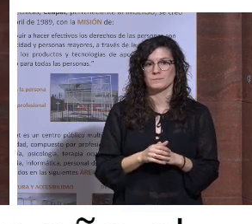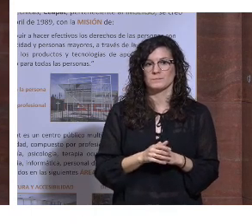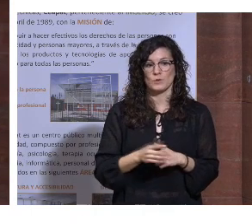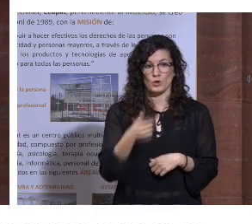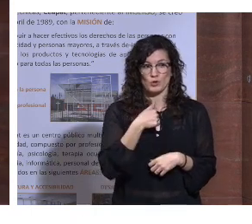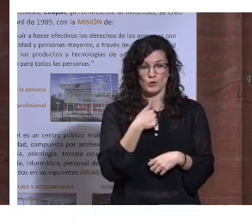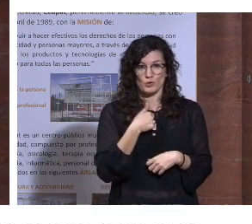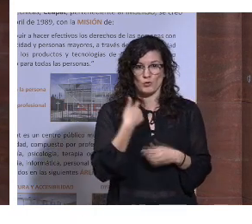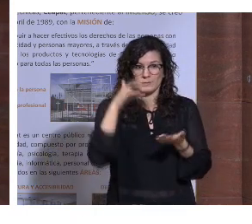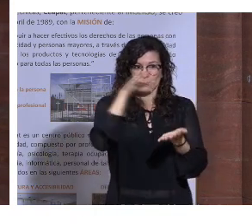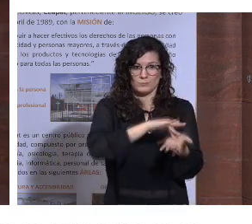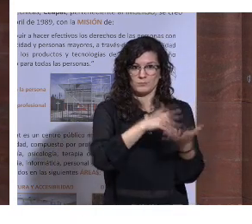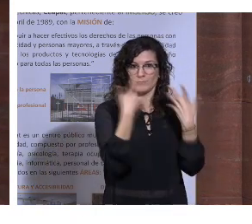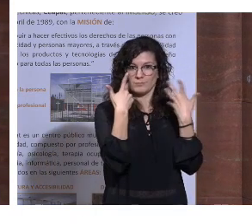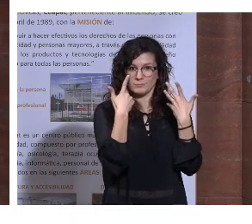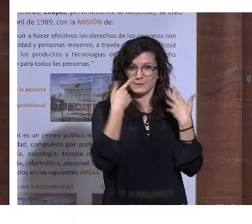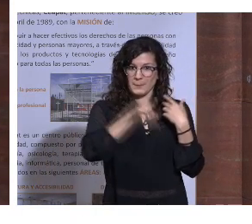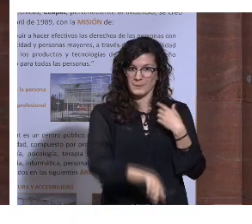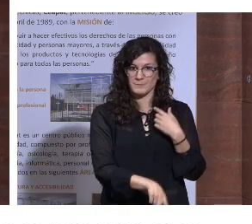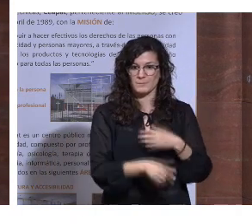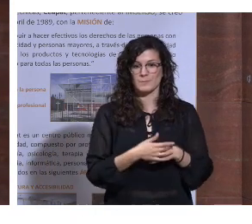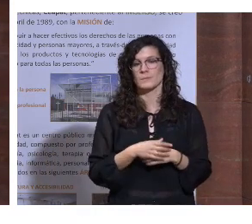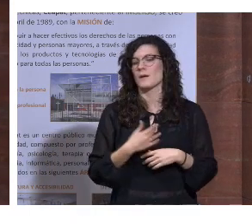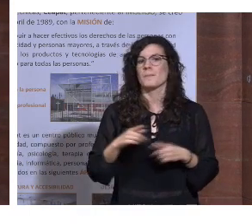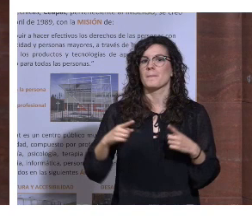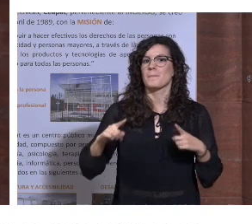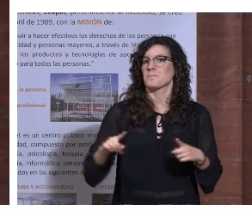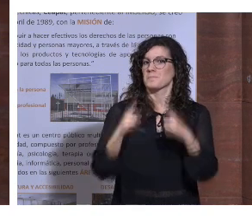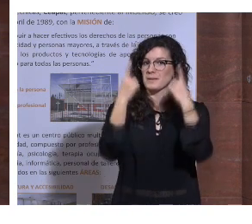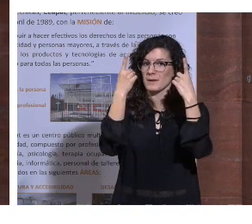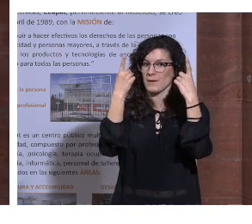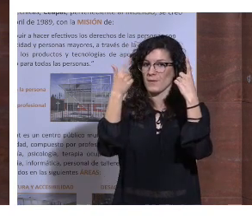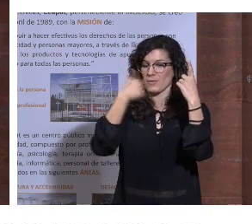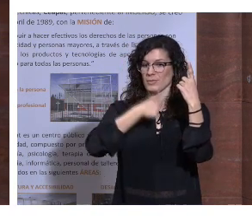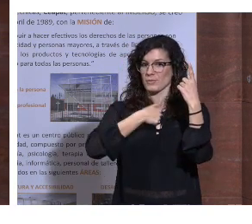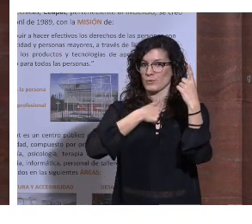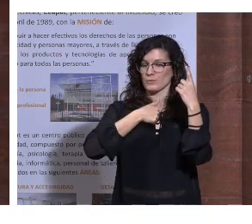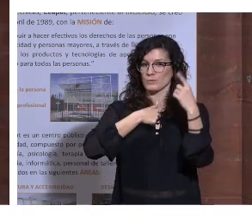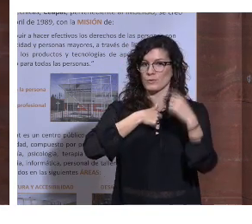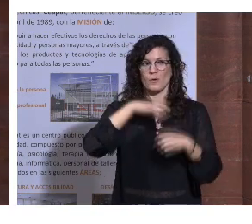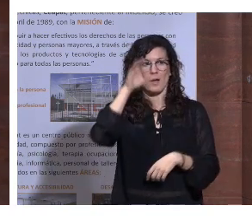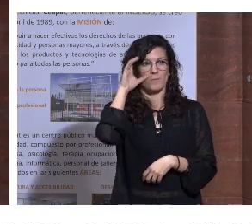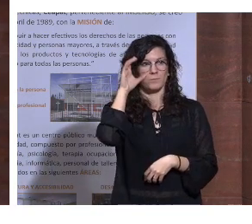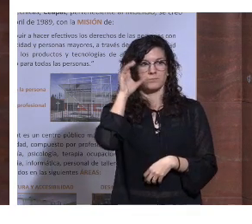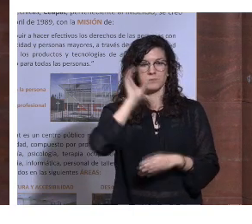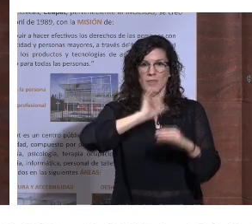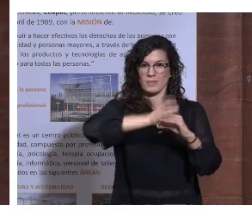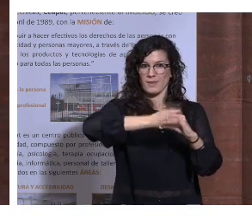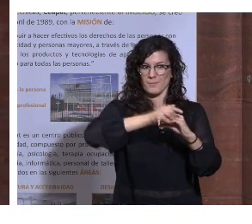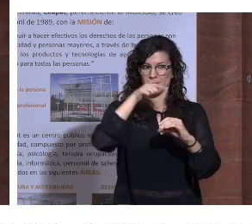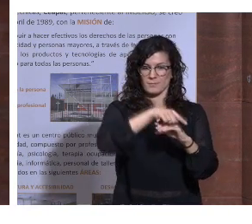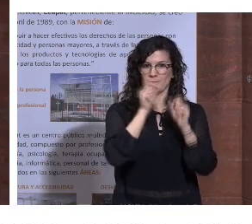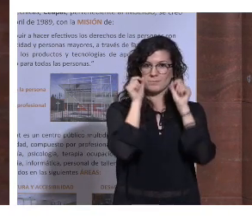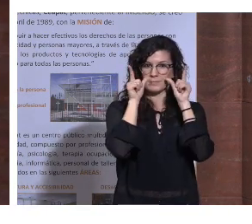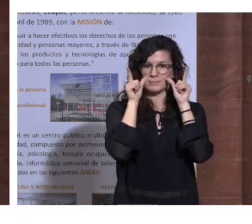Yo he sido una de ellas. La primera vez que escuché del CEAPAT